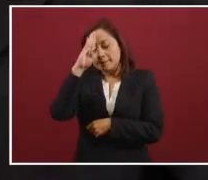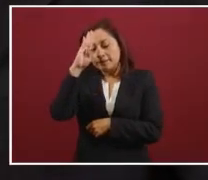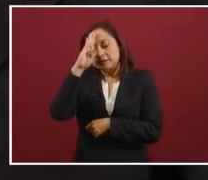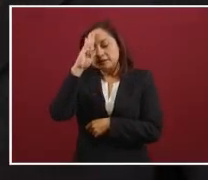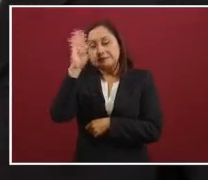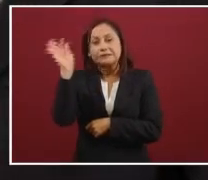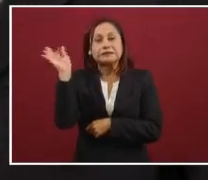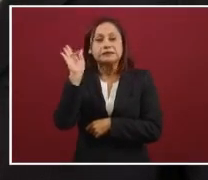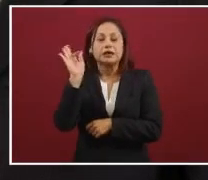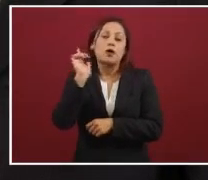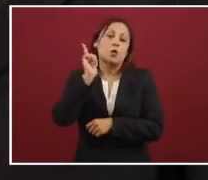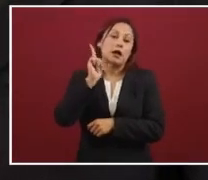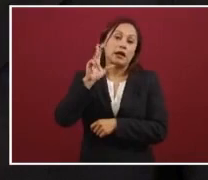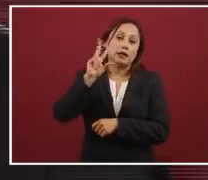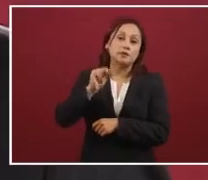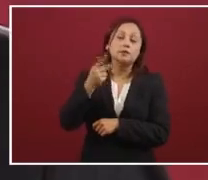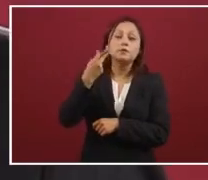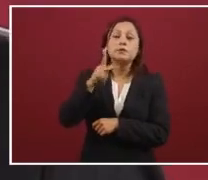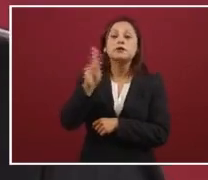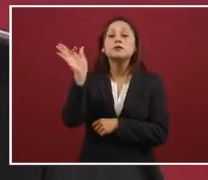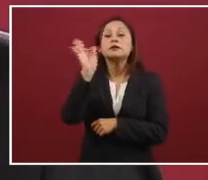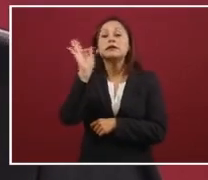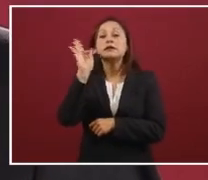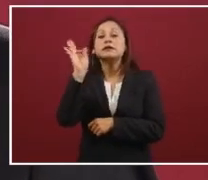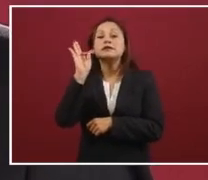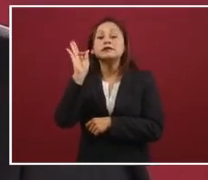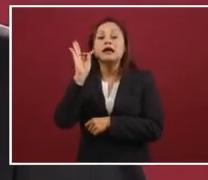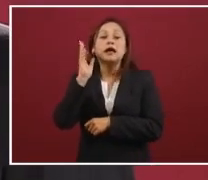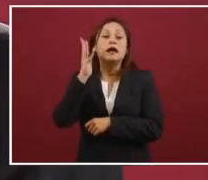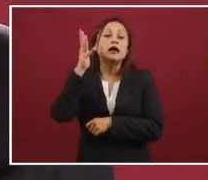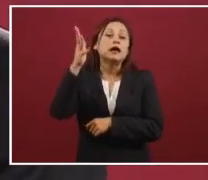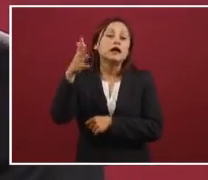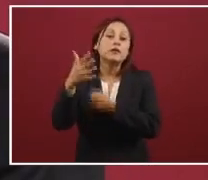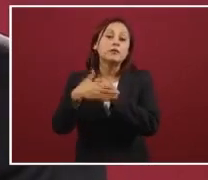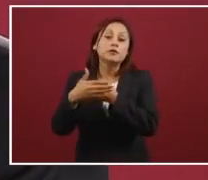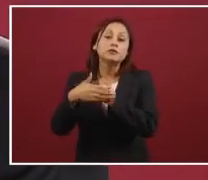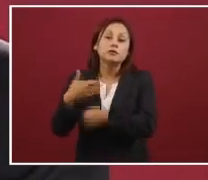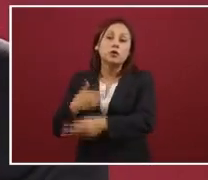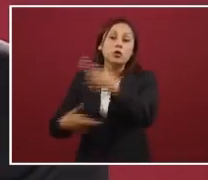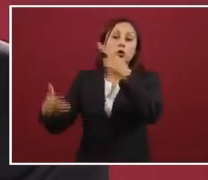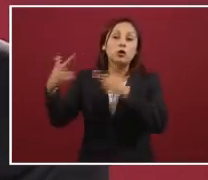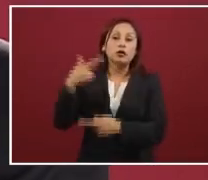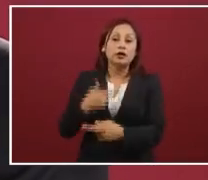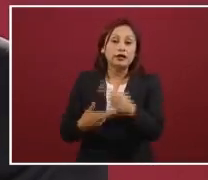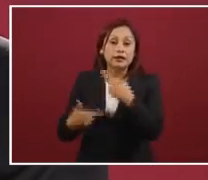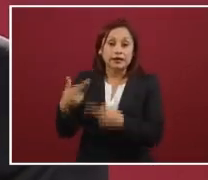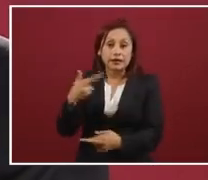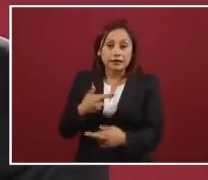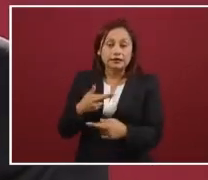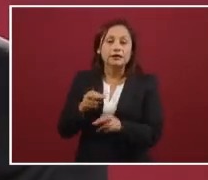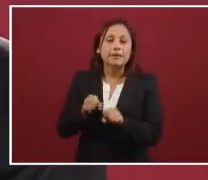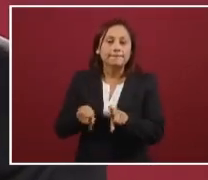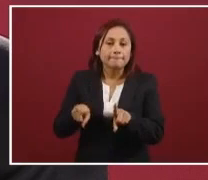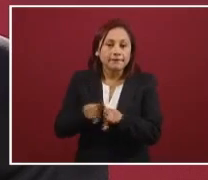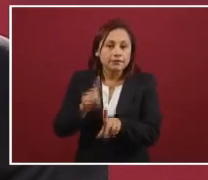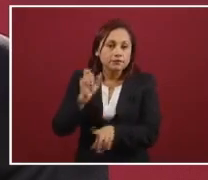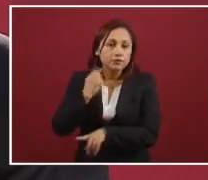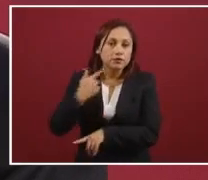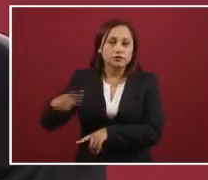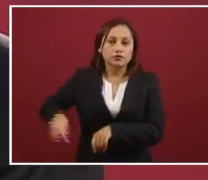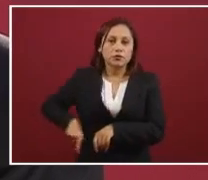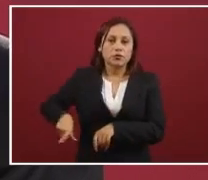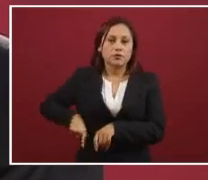conservadurismo corrupto, les aún en esas circunstancias,